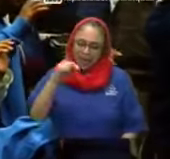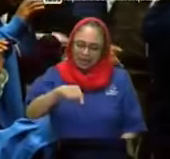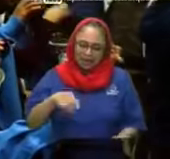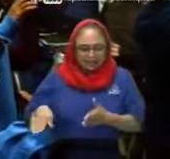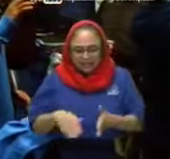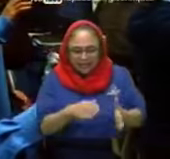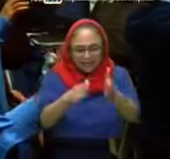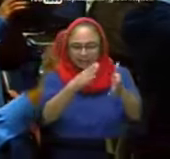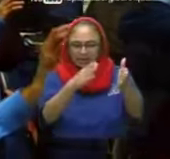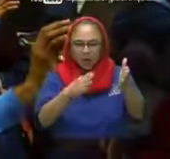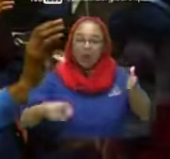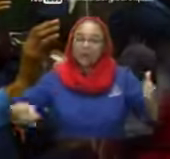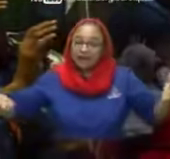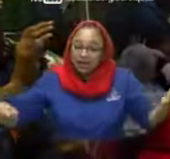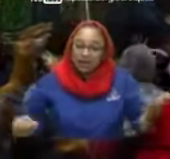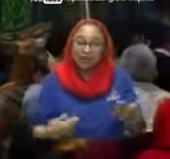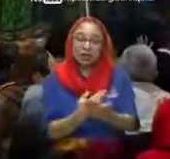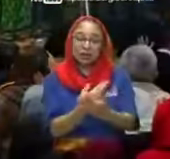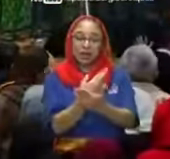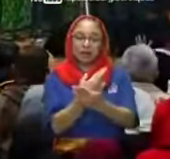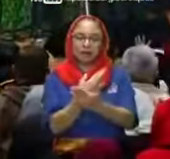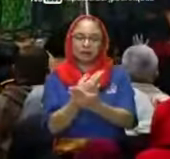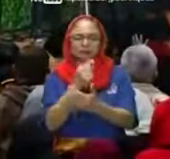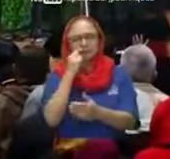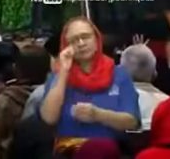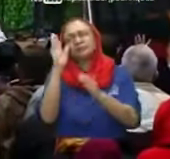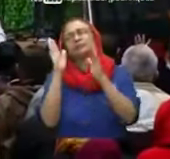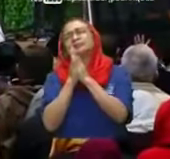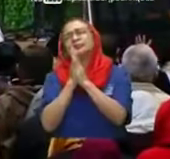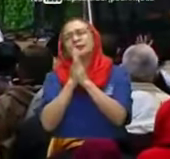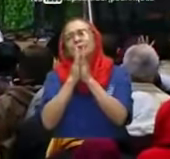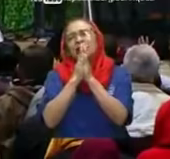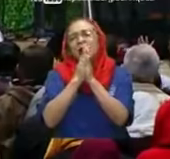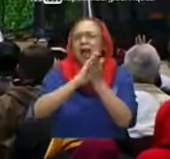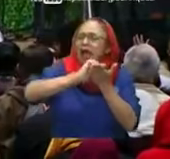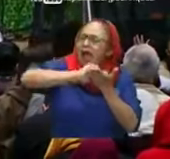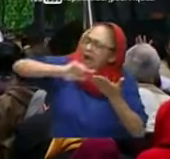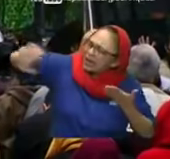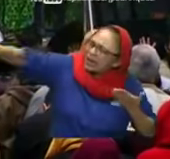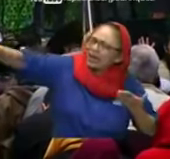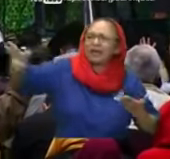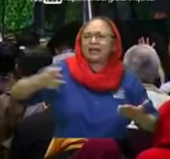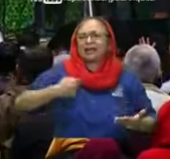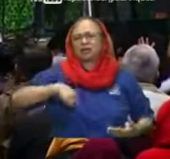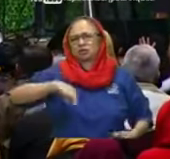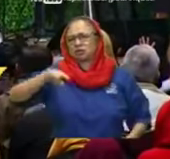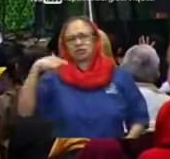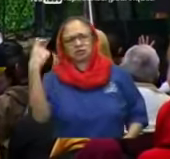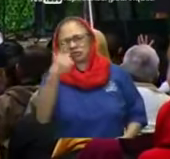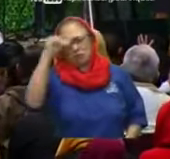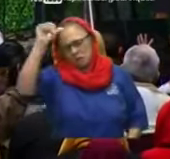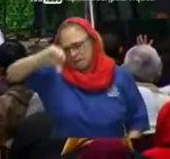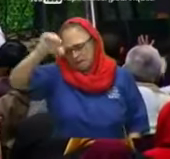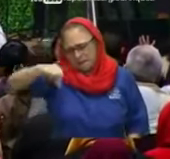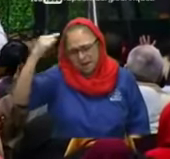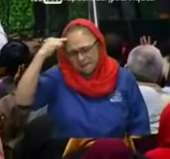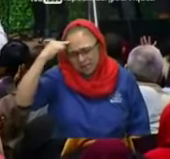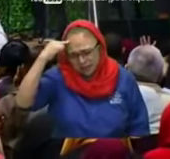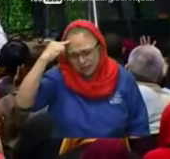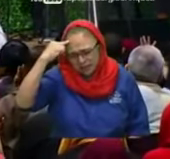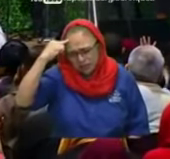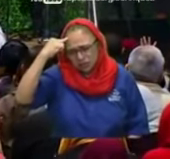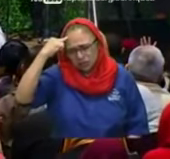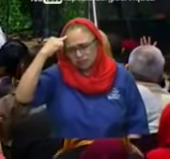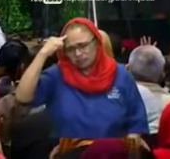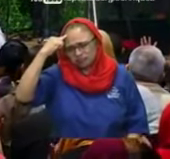del renuevo. Señor, aleja de nosotros todo prejuicio, toda idea preconcebida, todo aquello que